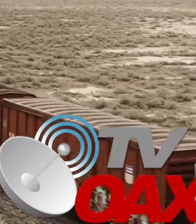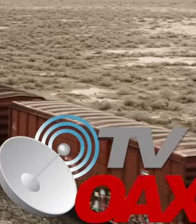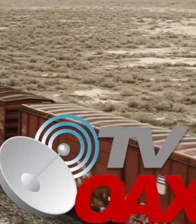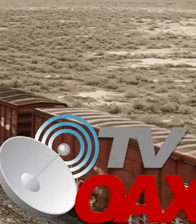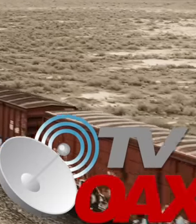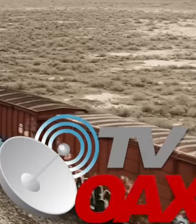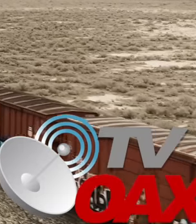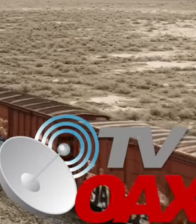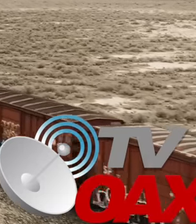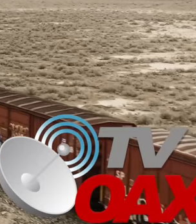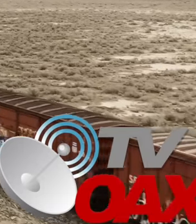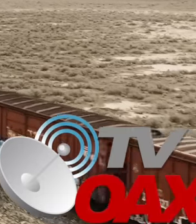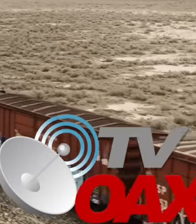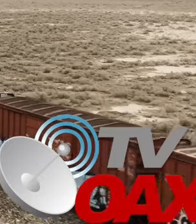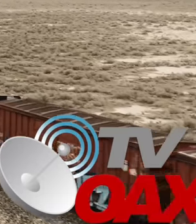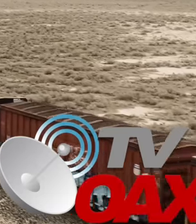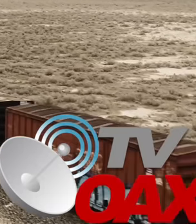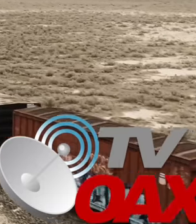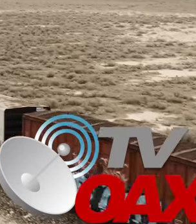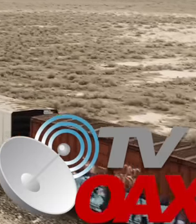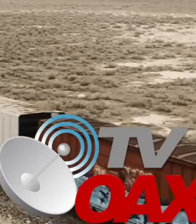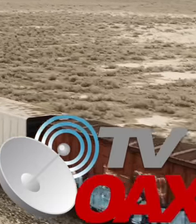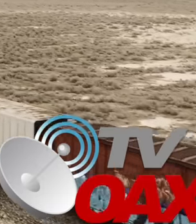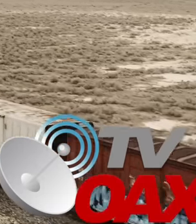zona estratégica de seguridad